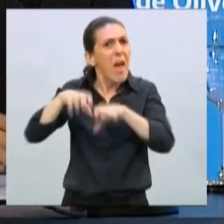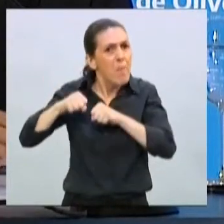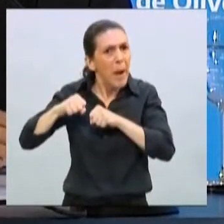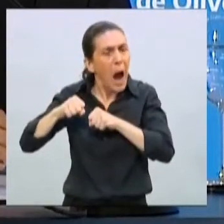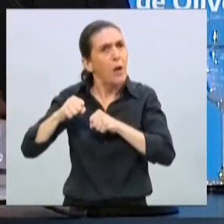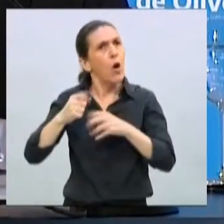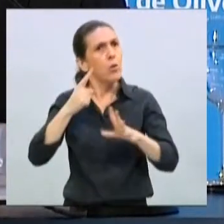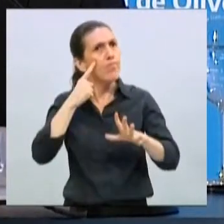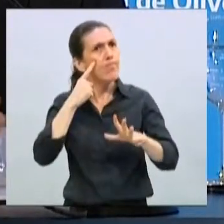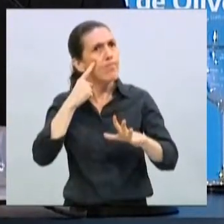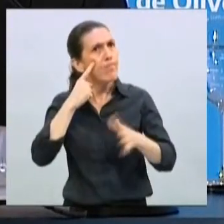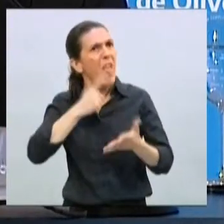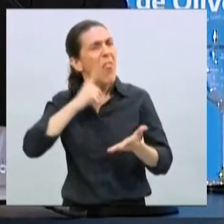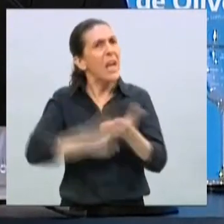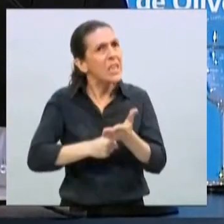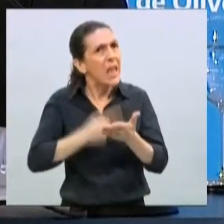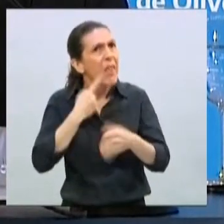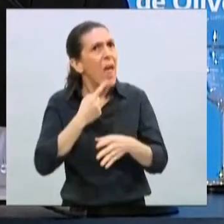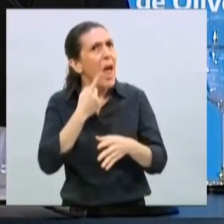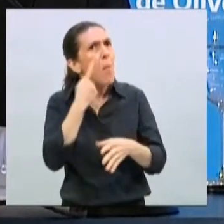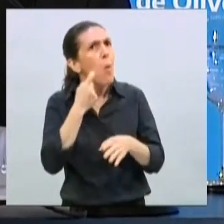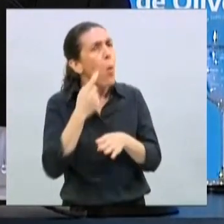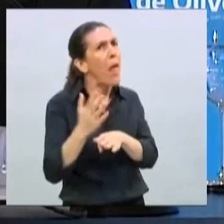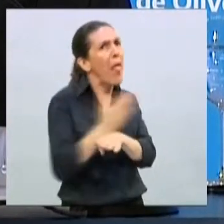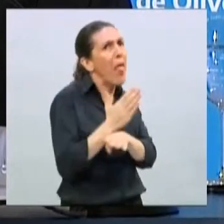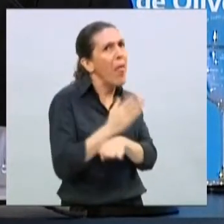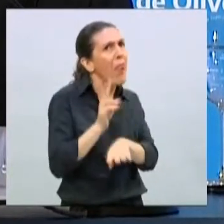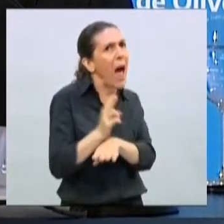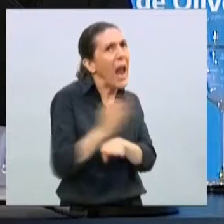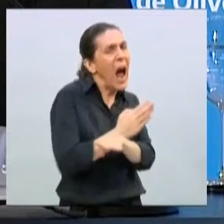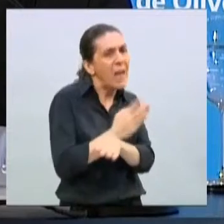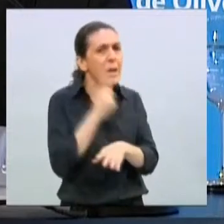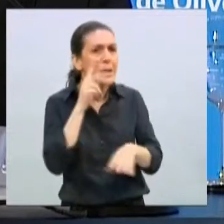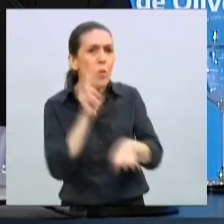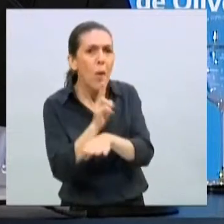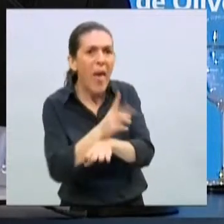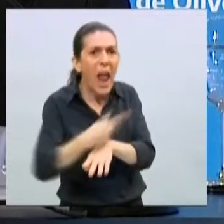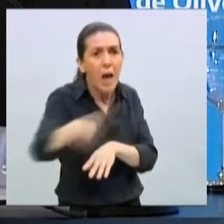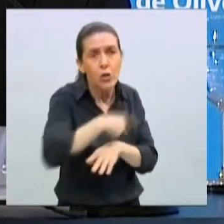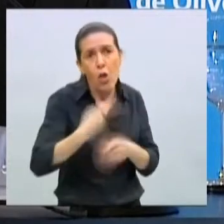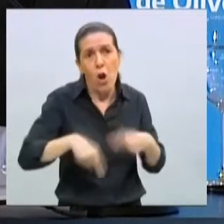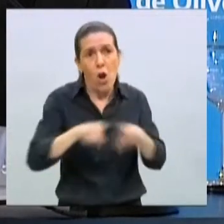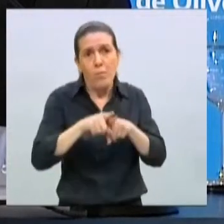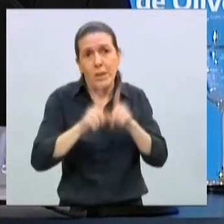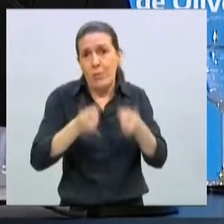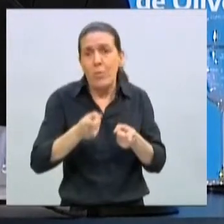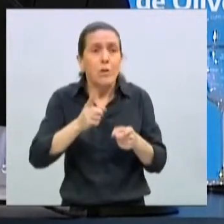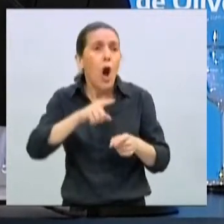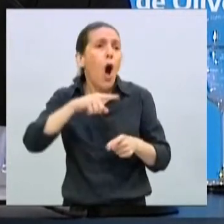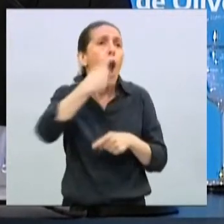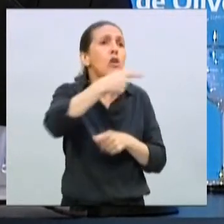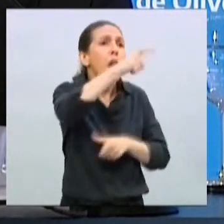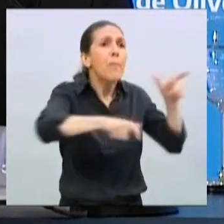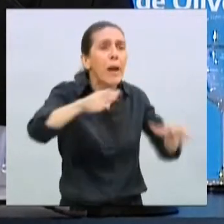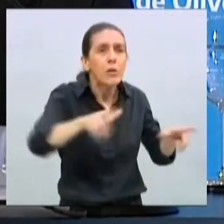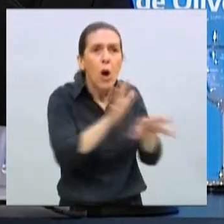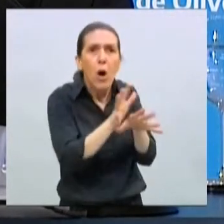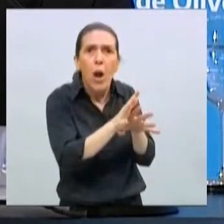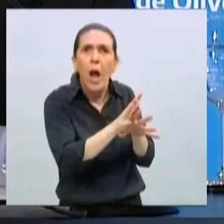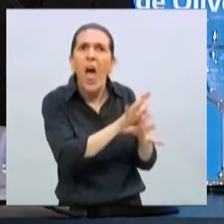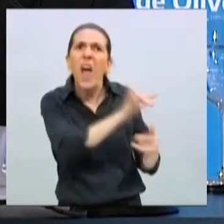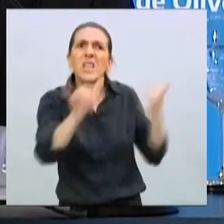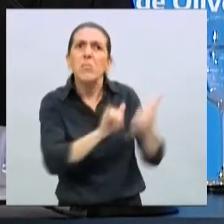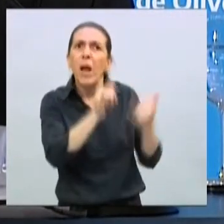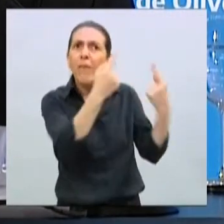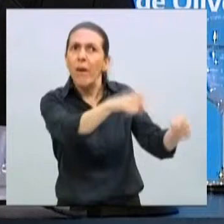la prevención y de la protección de todos nosotros, contra voces que como ahora argumentaban otros factores que